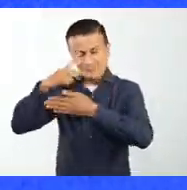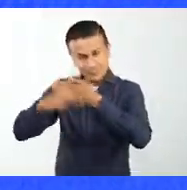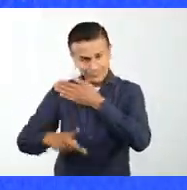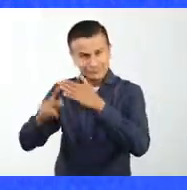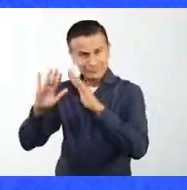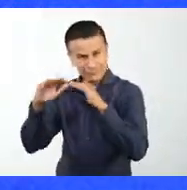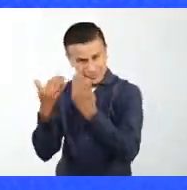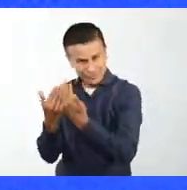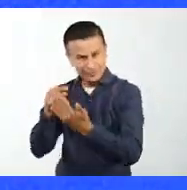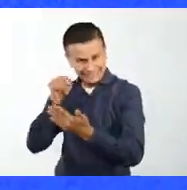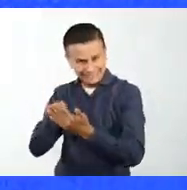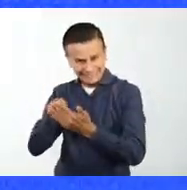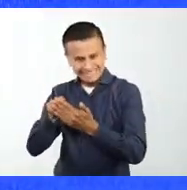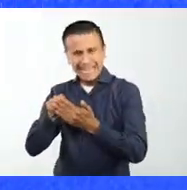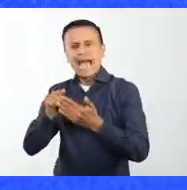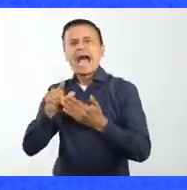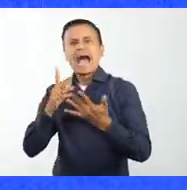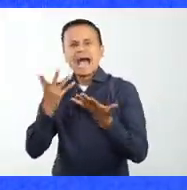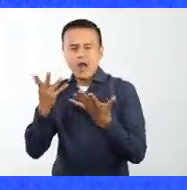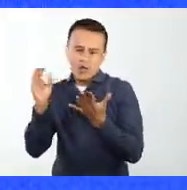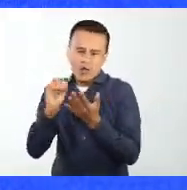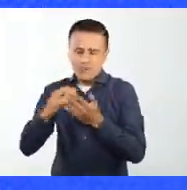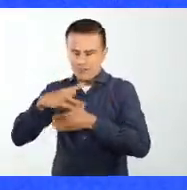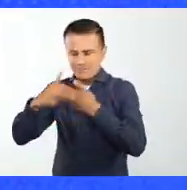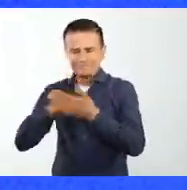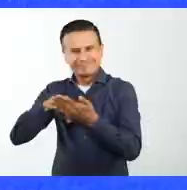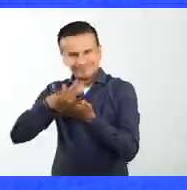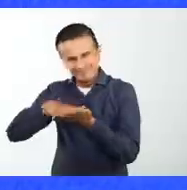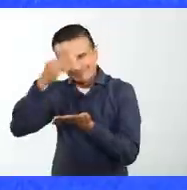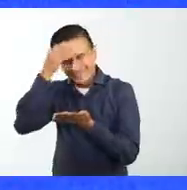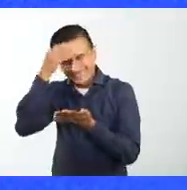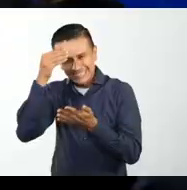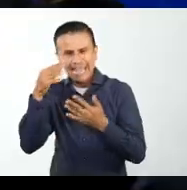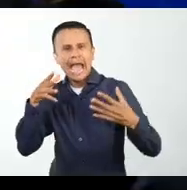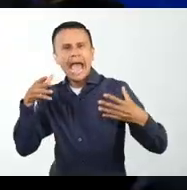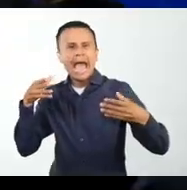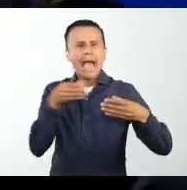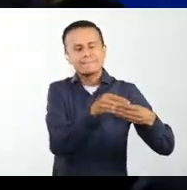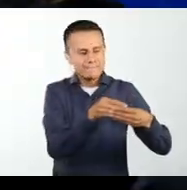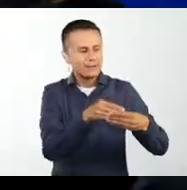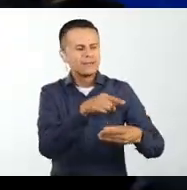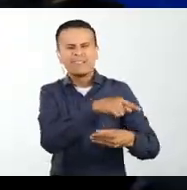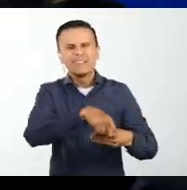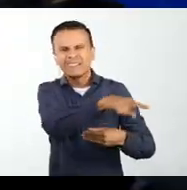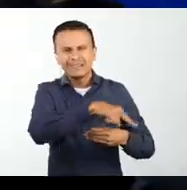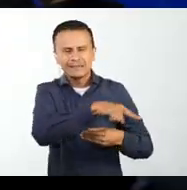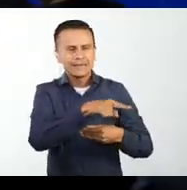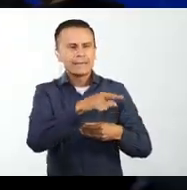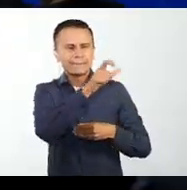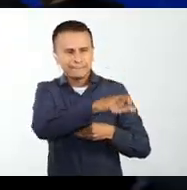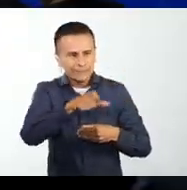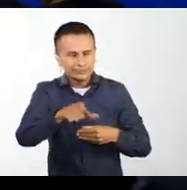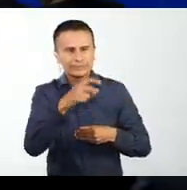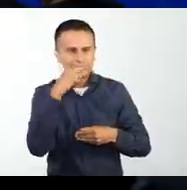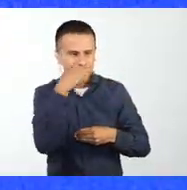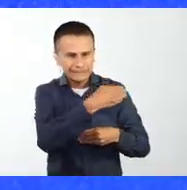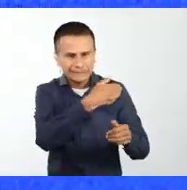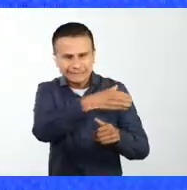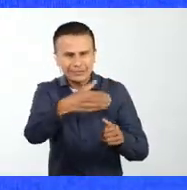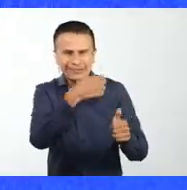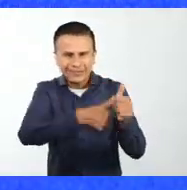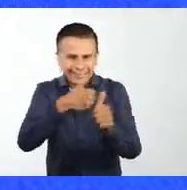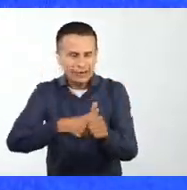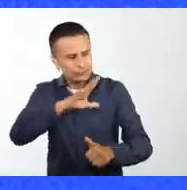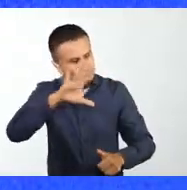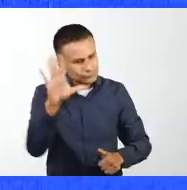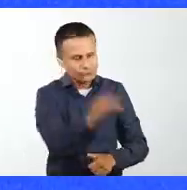escuela y el proyecto de aprendizaje en el aula para dar respuesta educativa a todos y cada uno